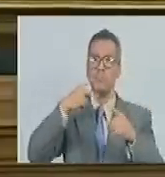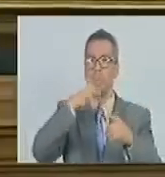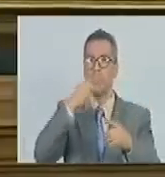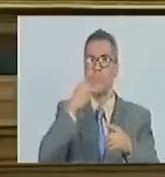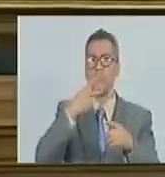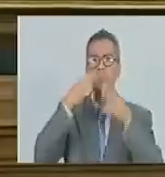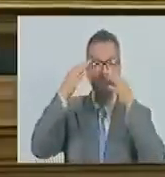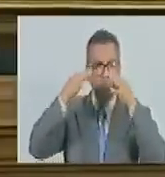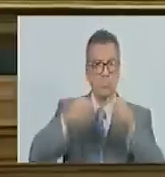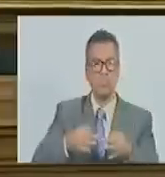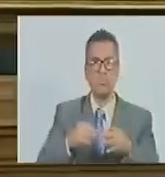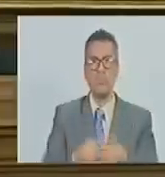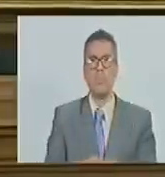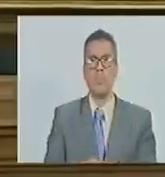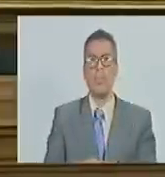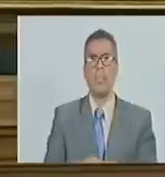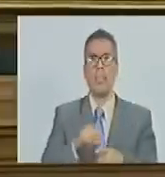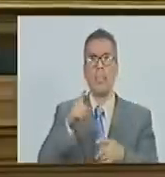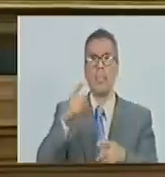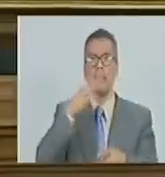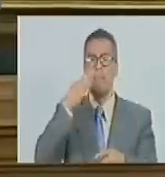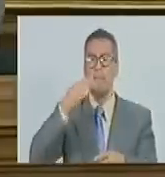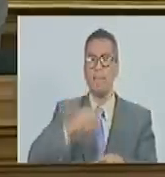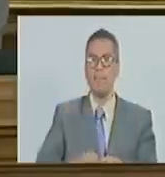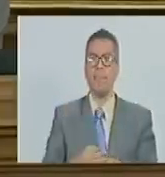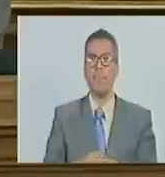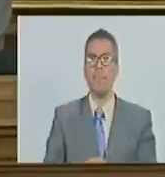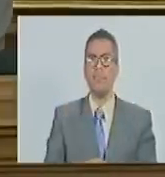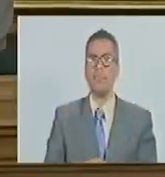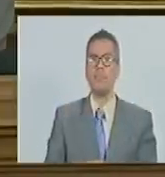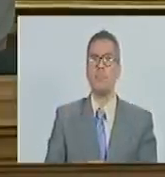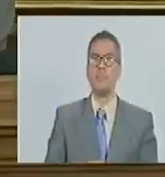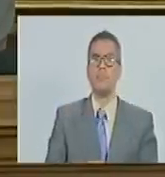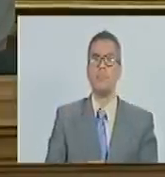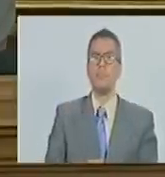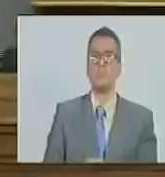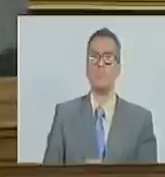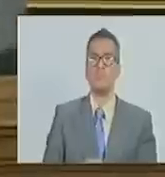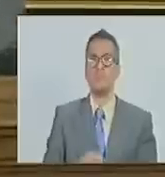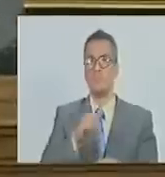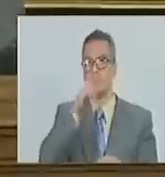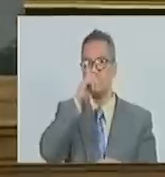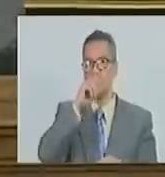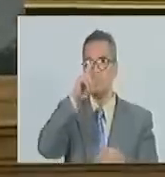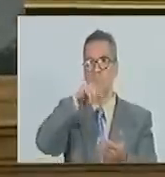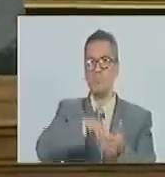realidad. Es una verdadera realidad que en el año